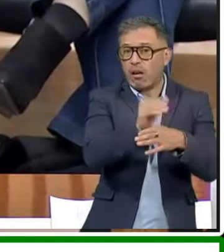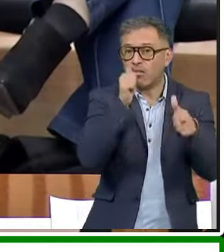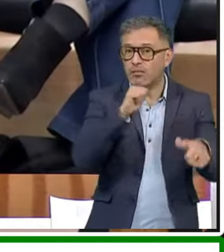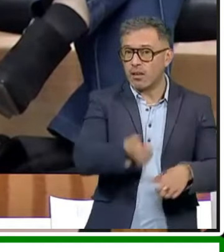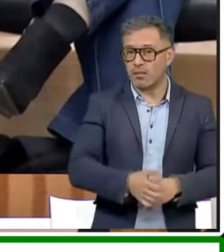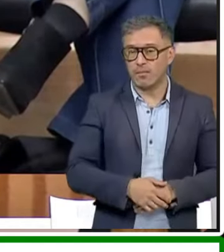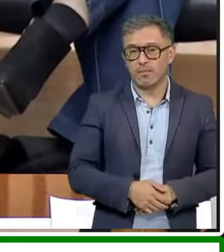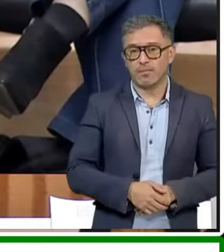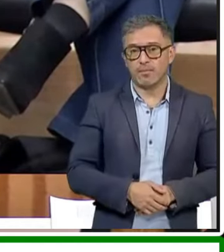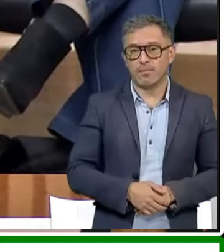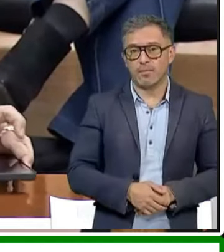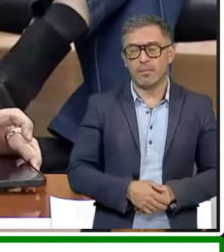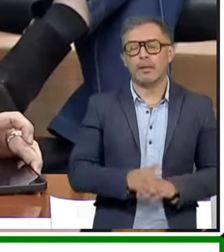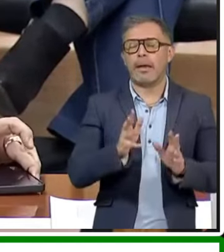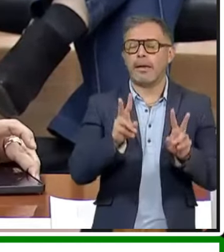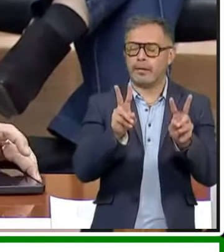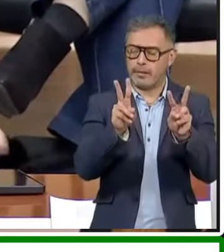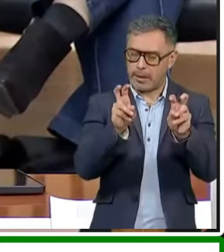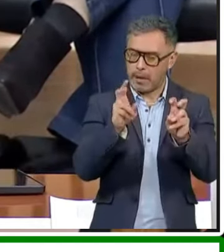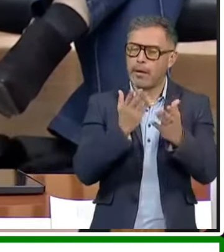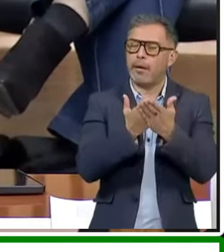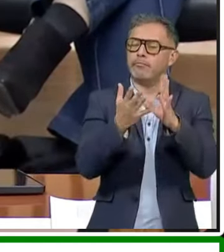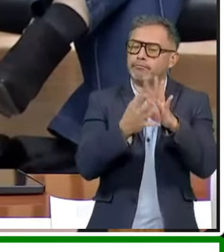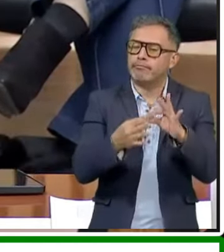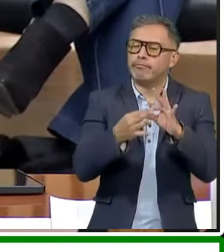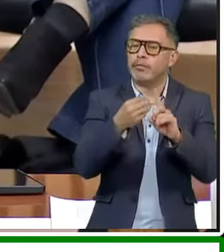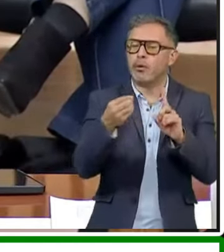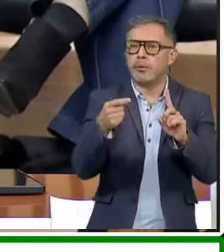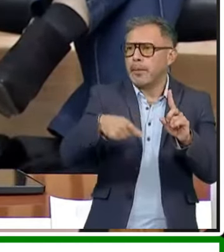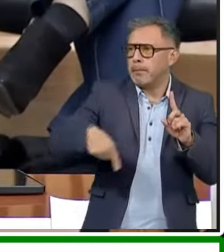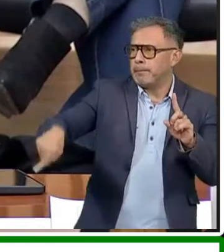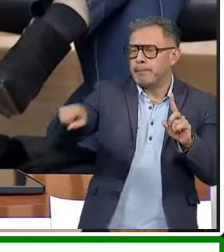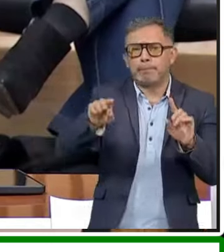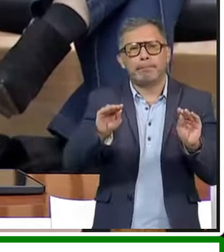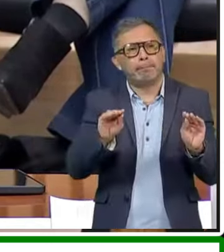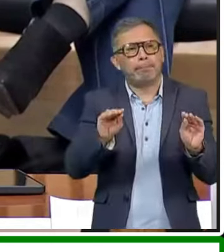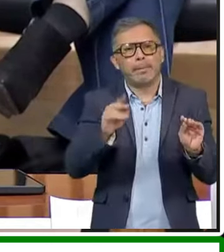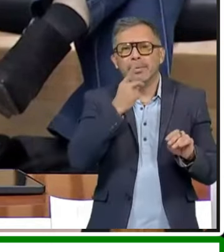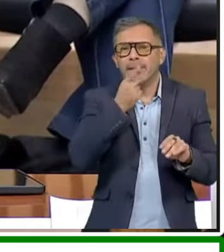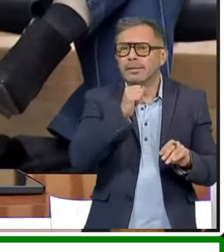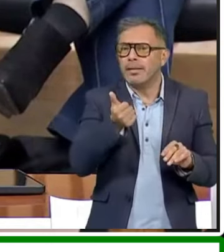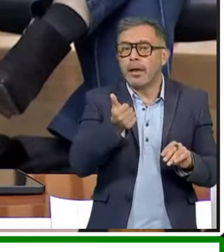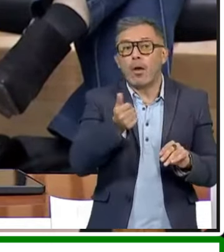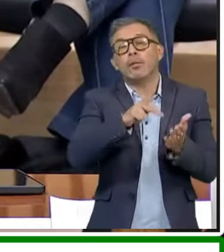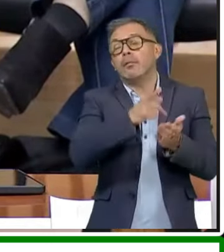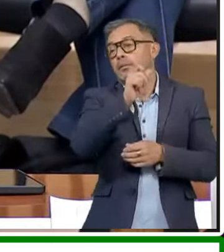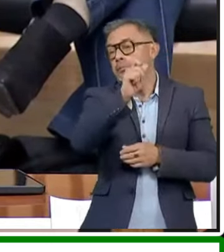Ya se expresó este tema y parece que nadie ha dicho nada, porque vuelve a insistir sobre lo